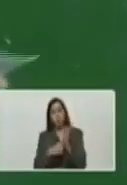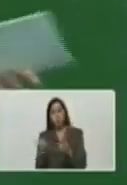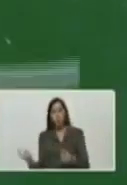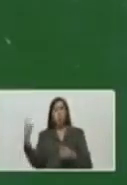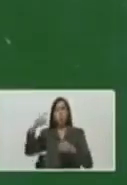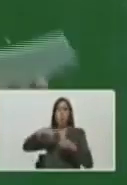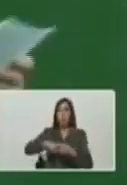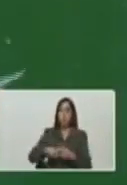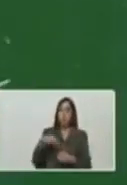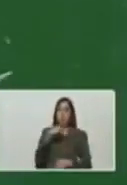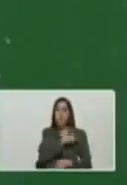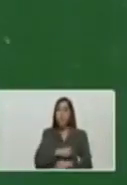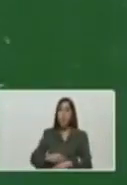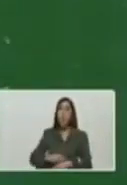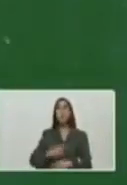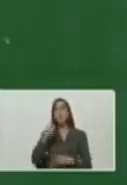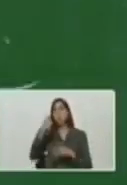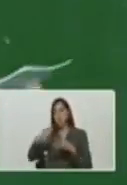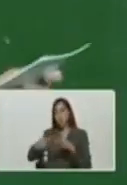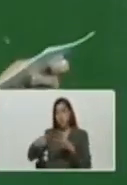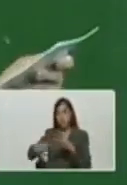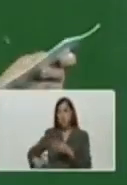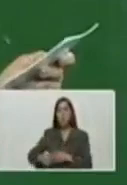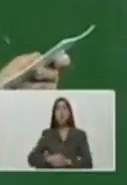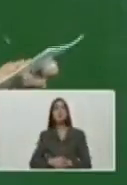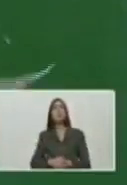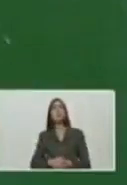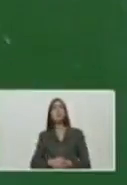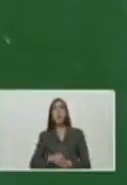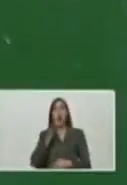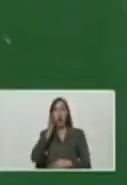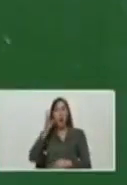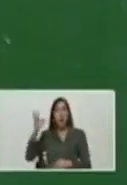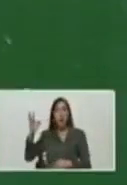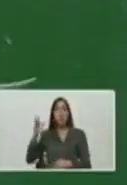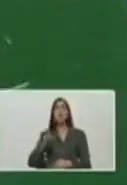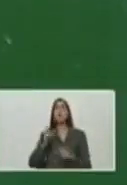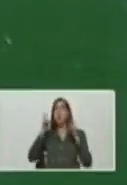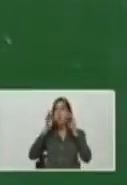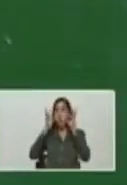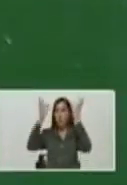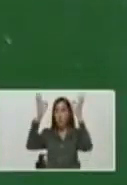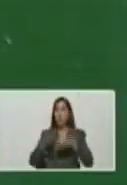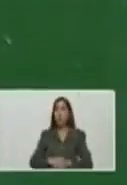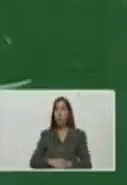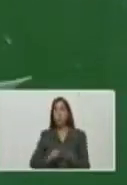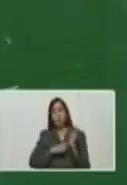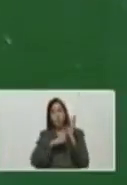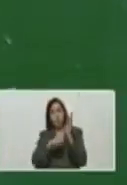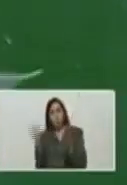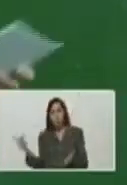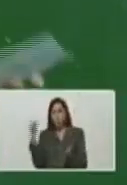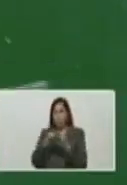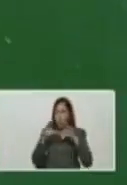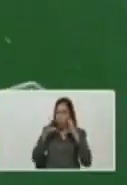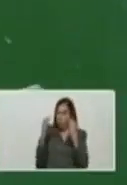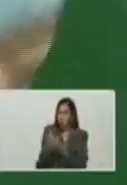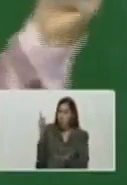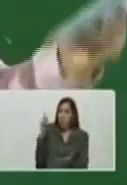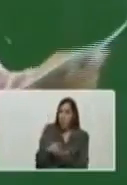la misión Robinson y la misión Rivas. Que hayan regresado a clases presenciales, de verdad que es un